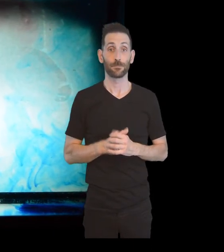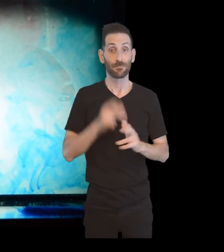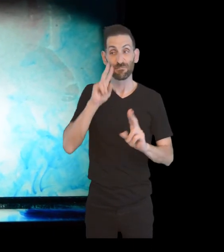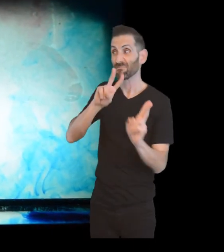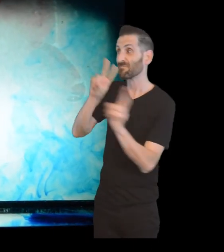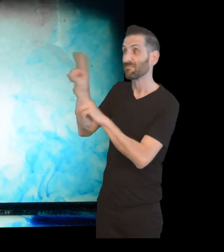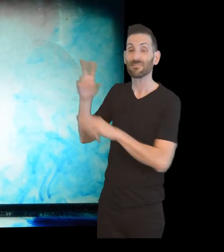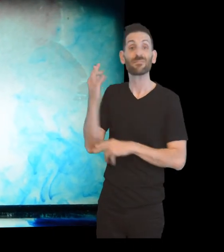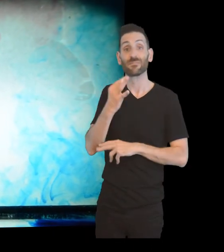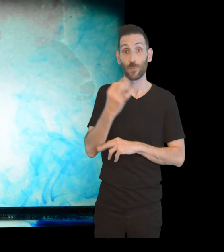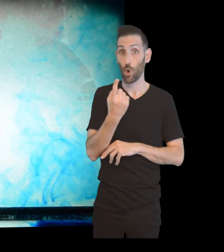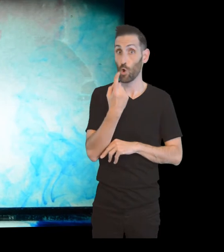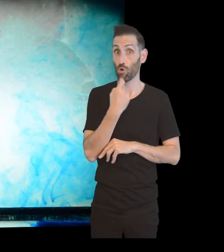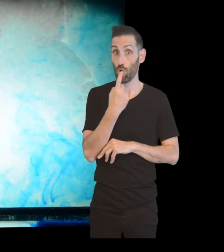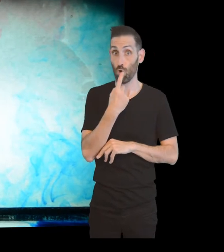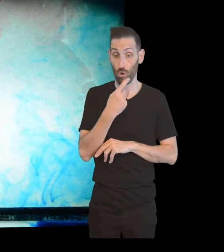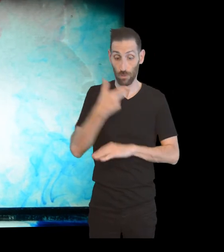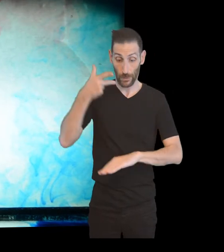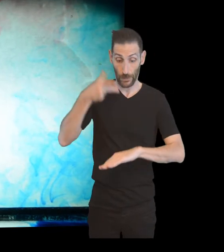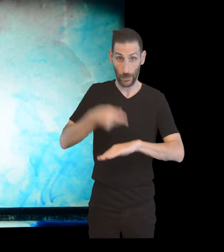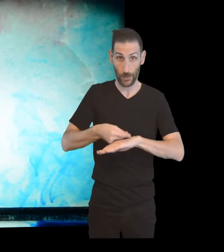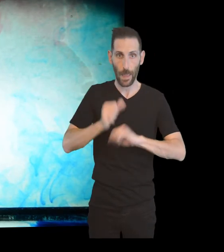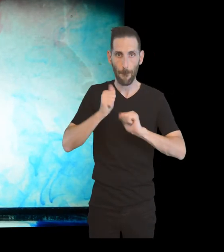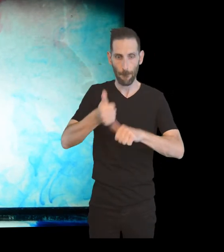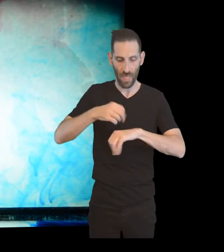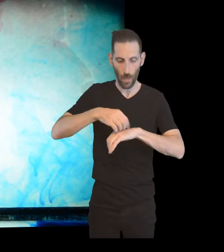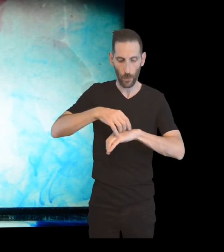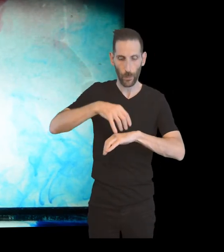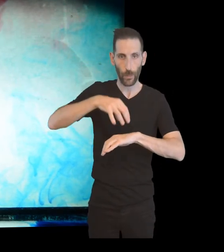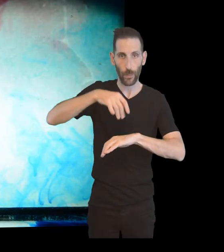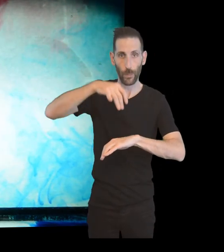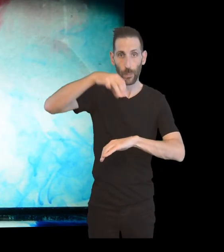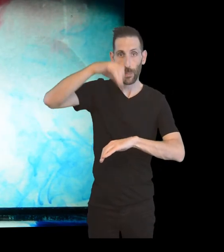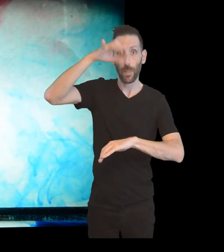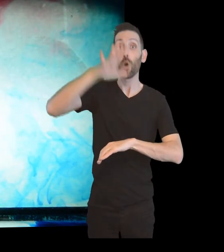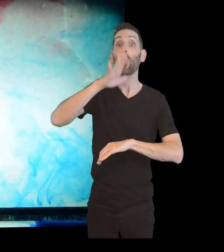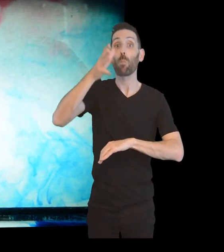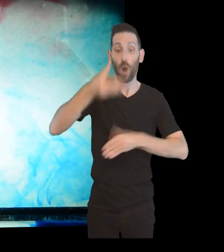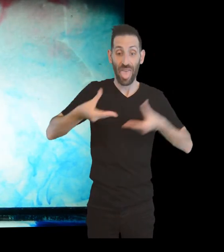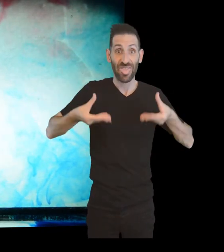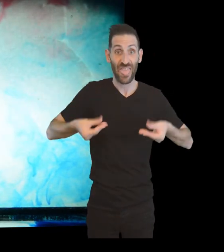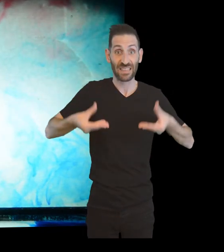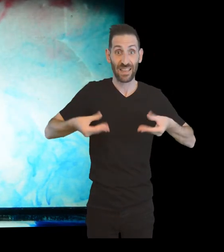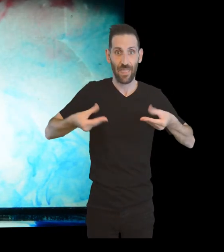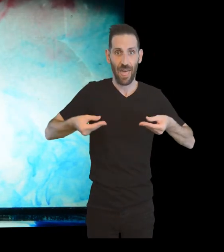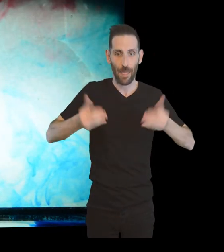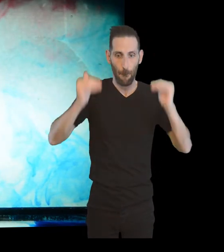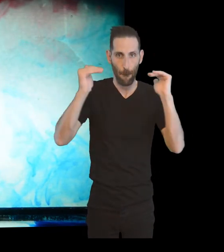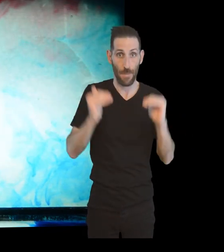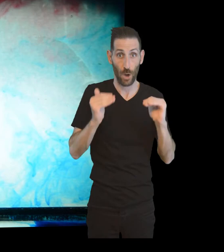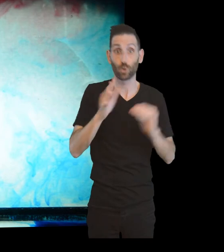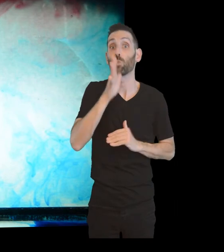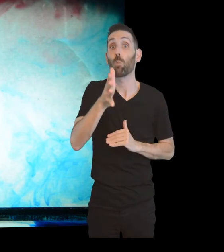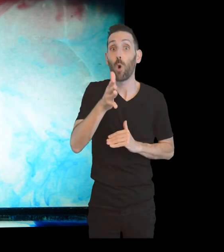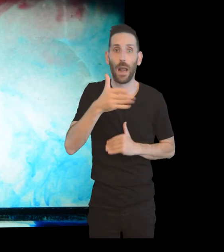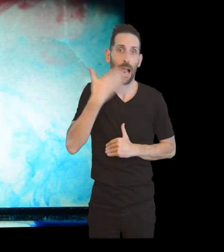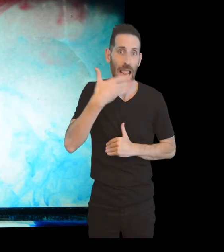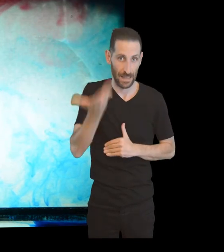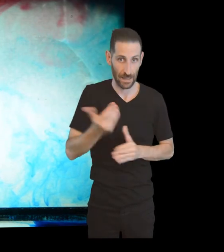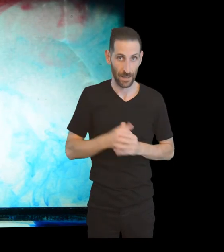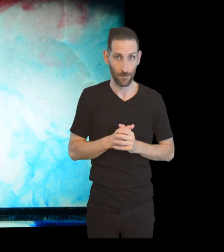O que observamos na tinta vermella é que se produce un fluxo ascendente debido á diminución da densidade da auga ou estar máis